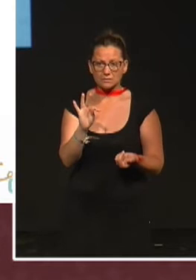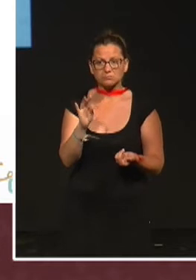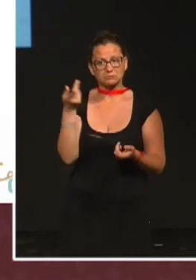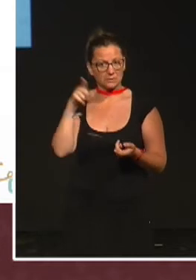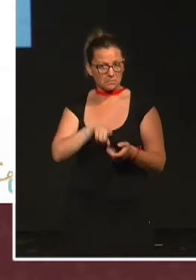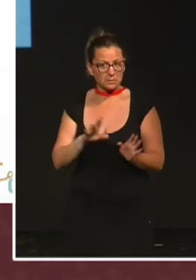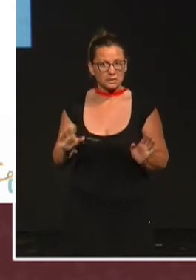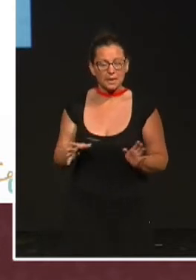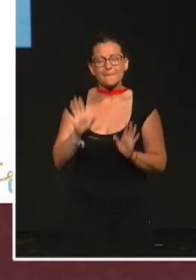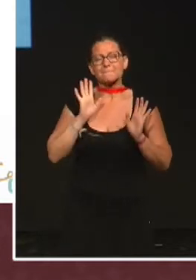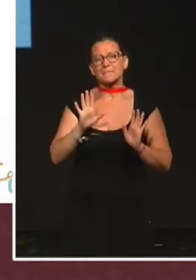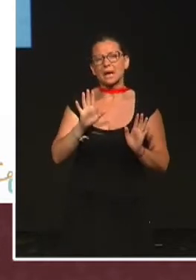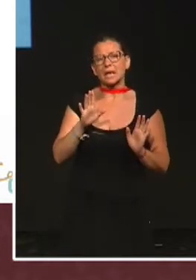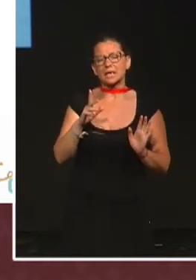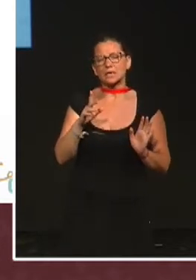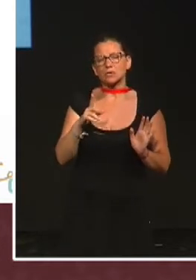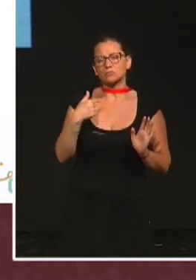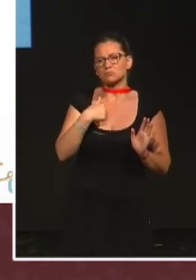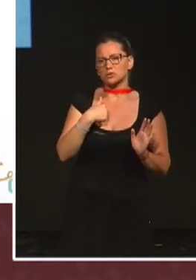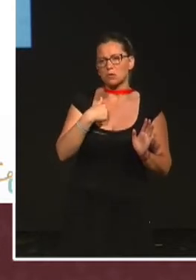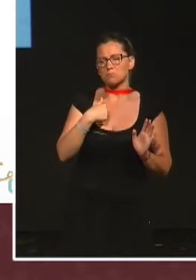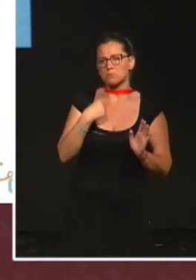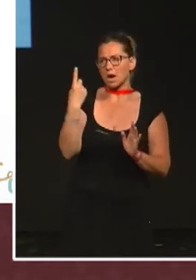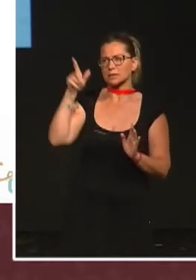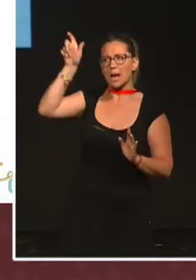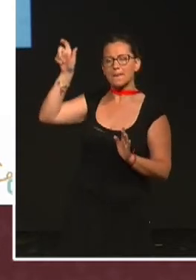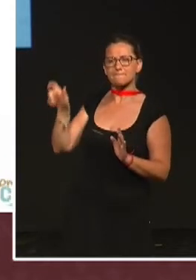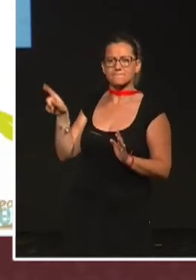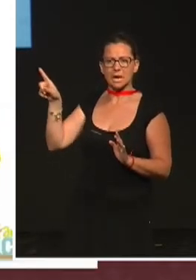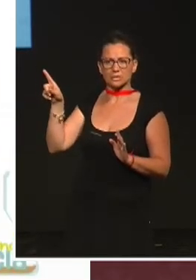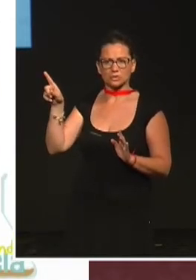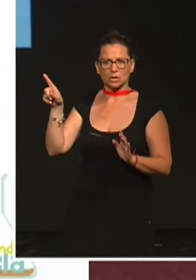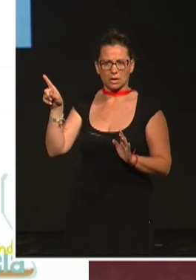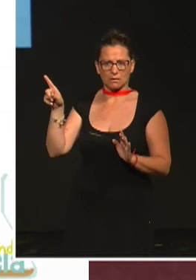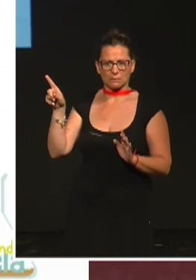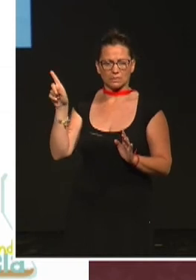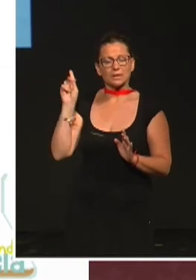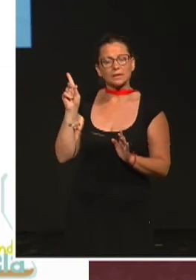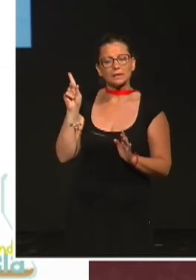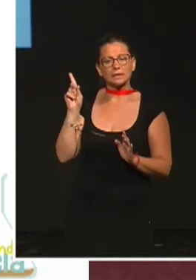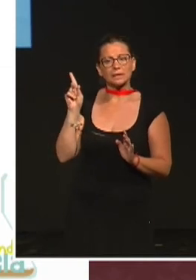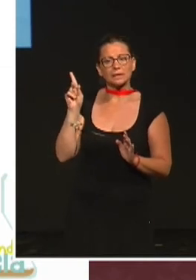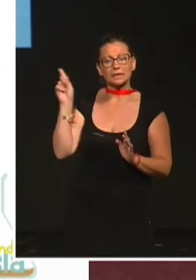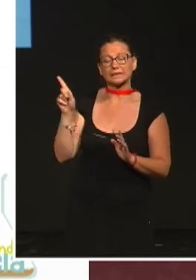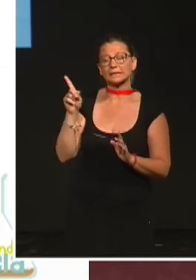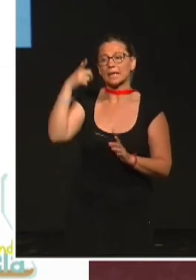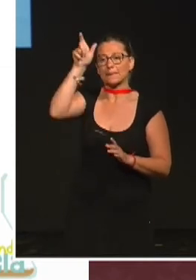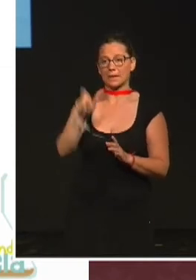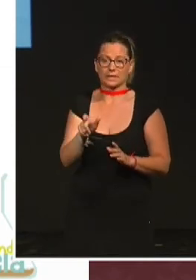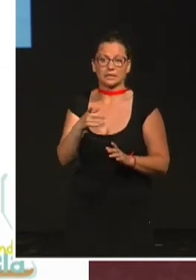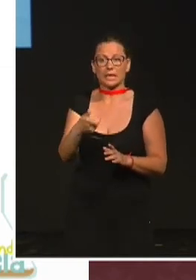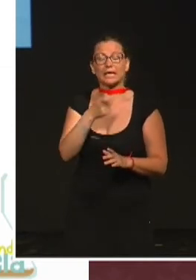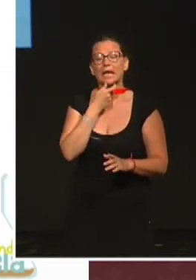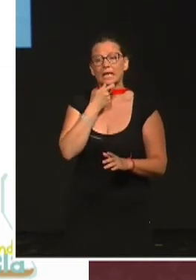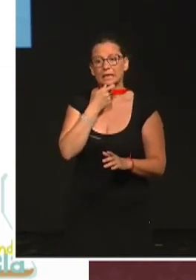destacar a alguien, yo destacaría a esa persona, a Sir Halbert Howard. Este agrónomo inglés, destinado en